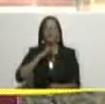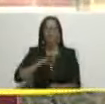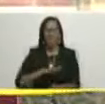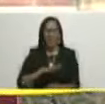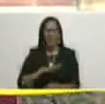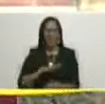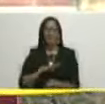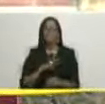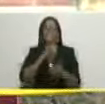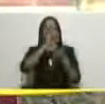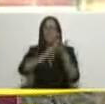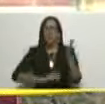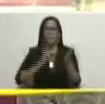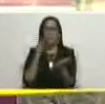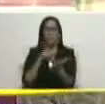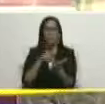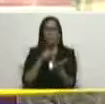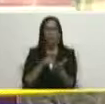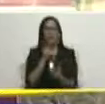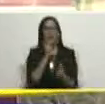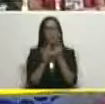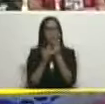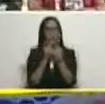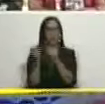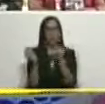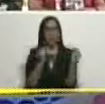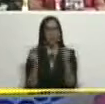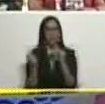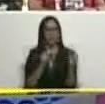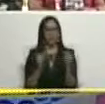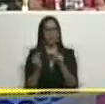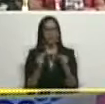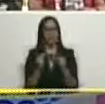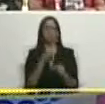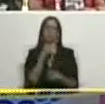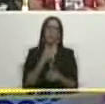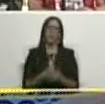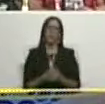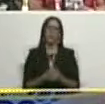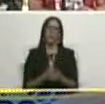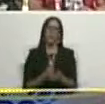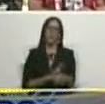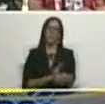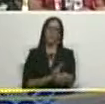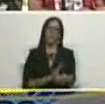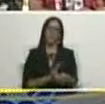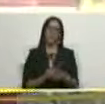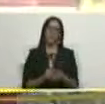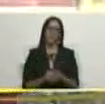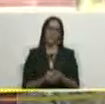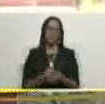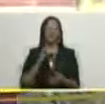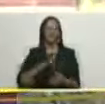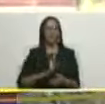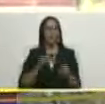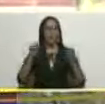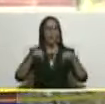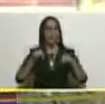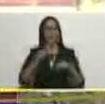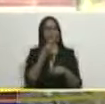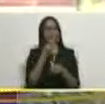sin participar de la consulta y del debate. Bueno, Víctor, estamos en esta gran